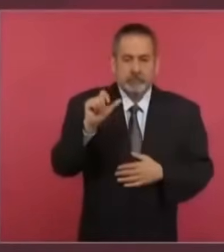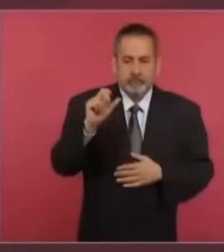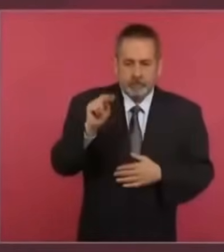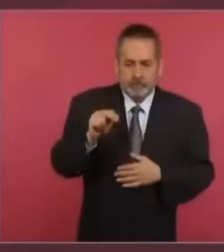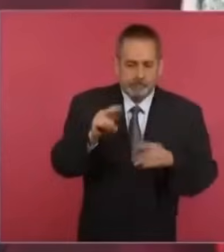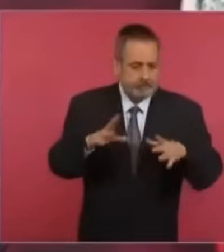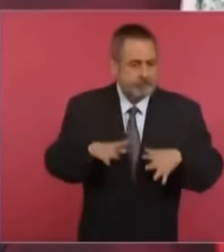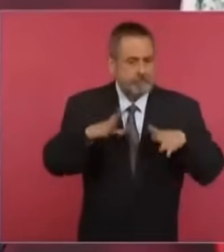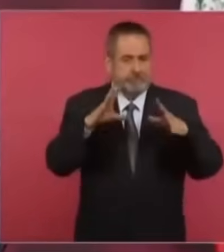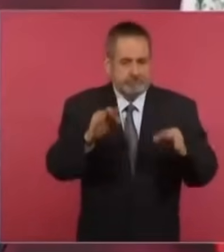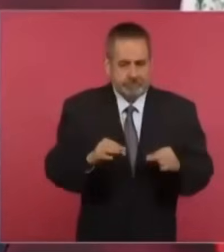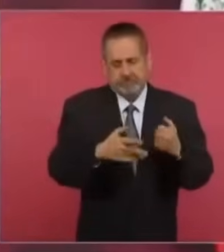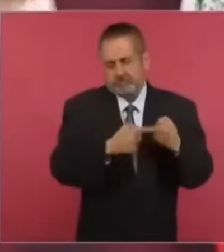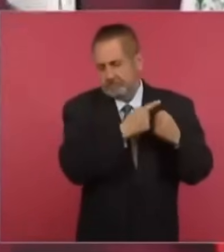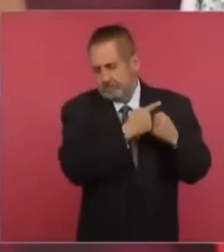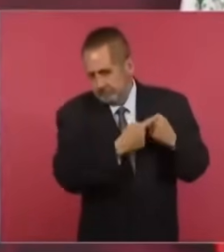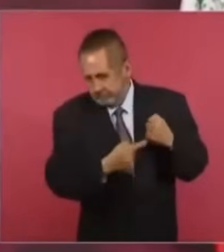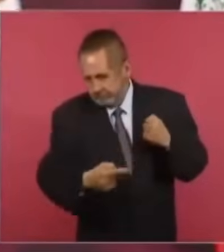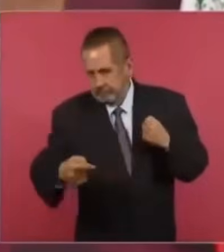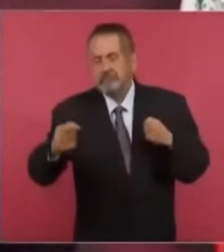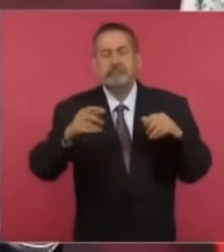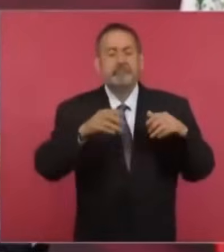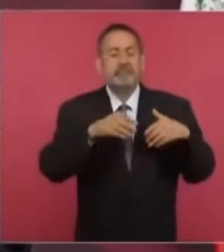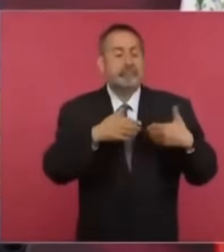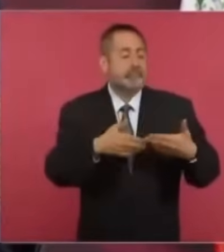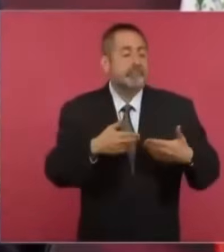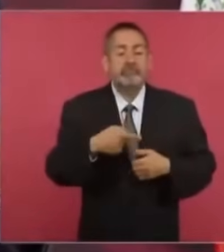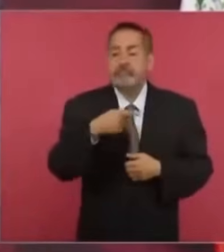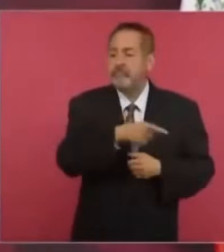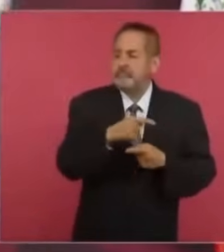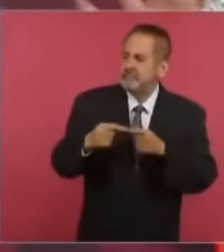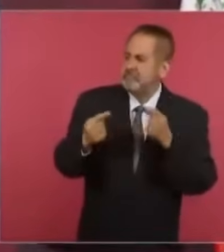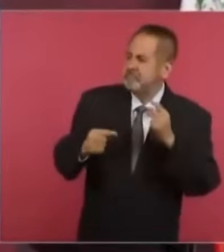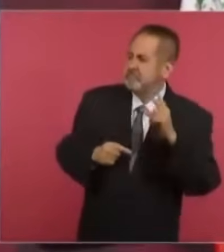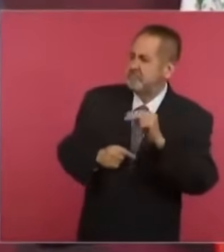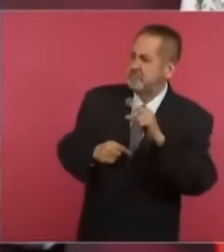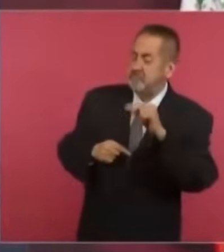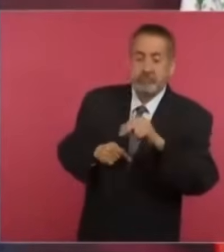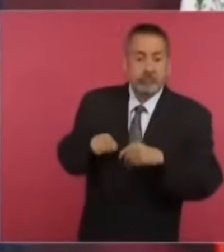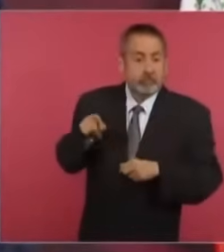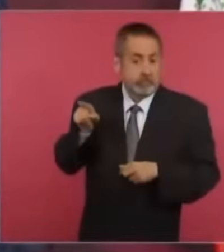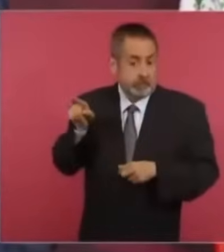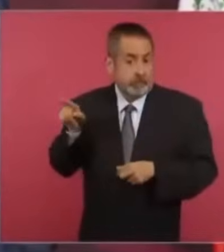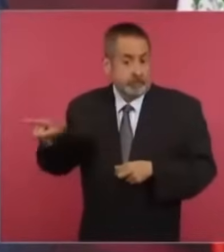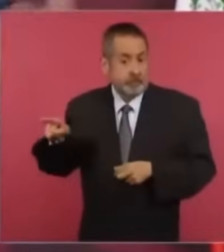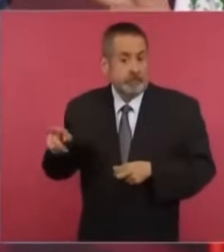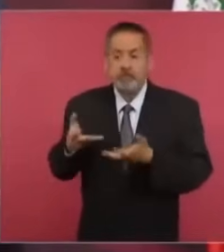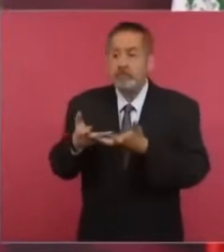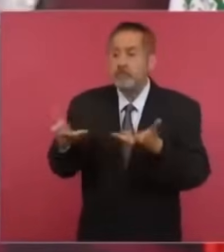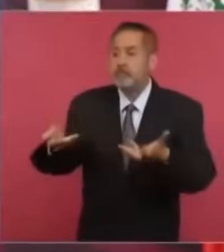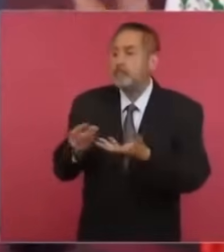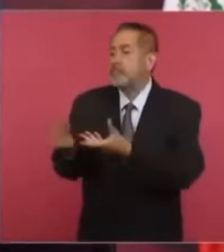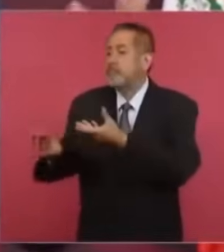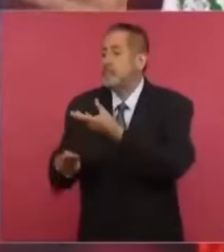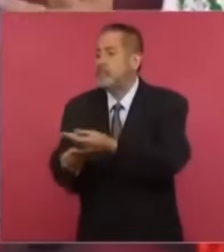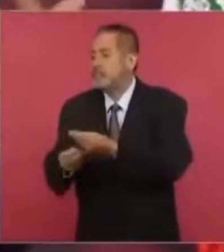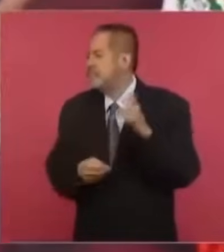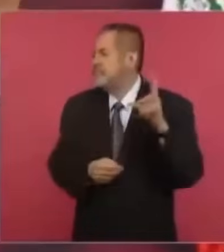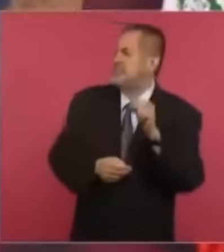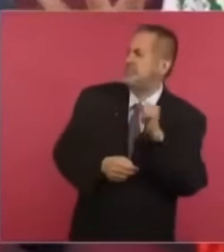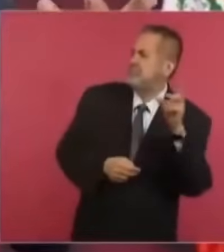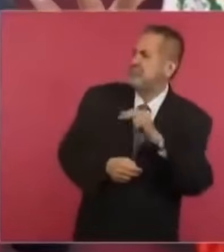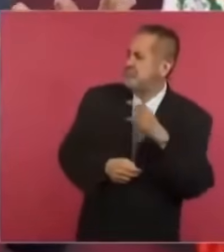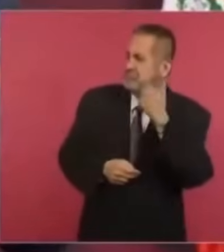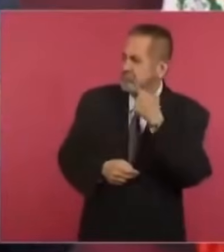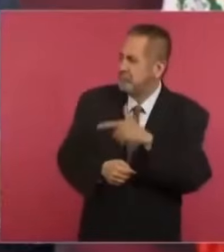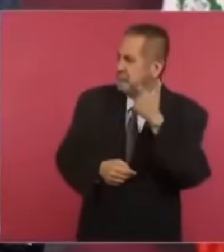más el oponerse al reparto agrario, más el